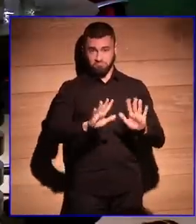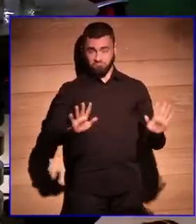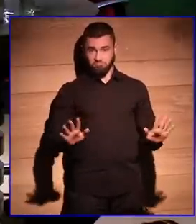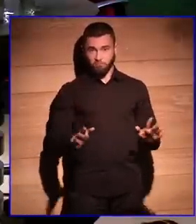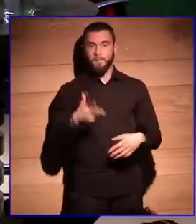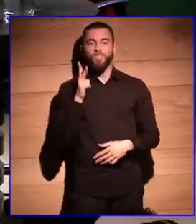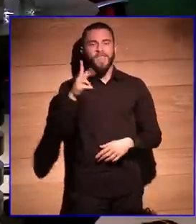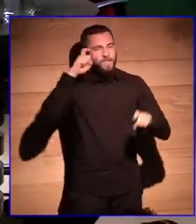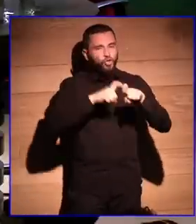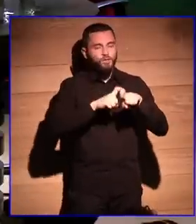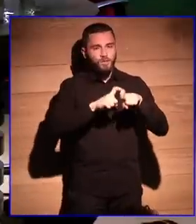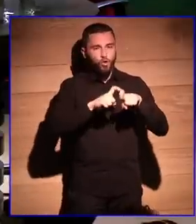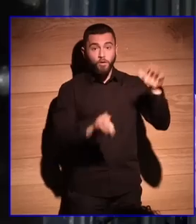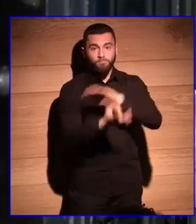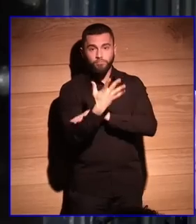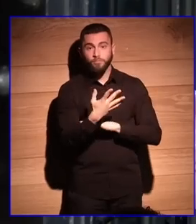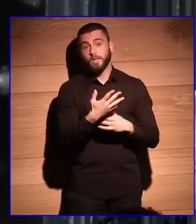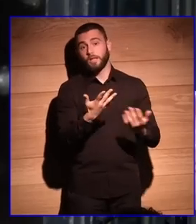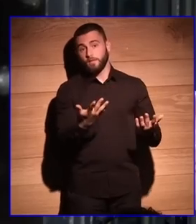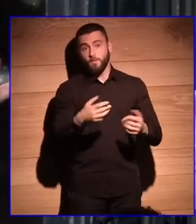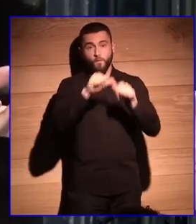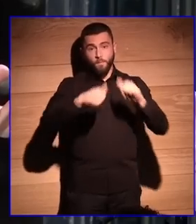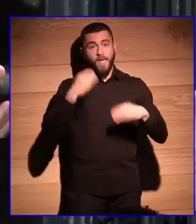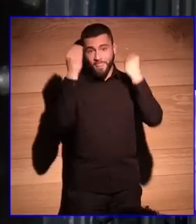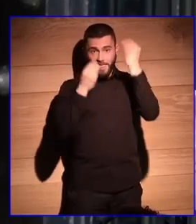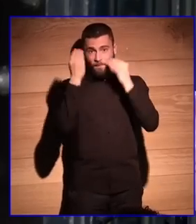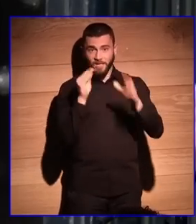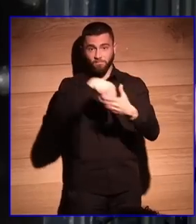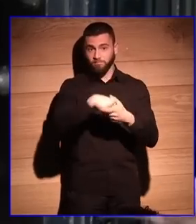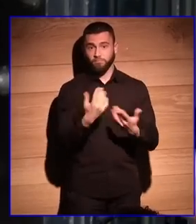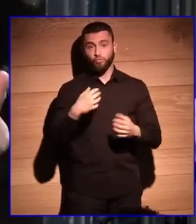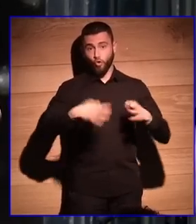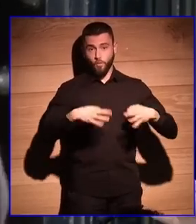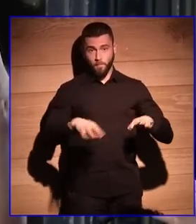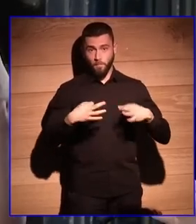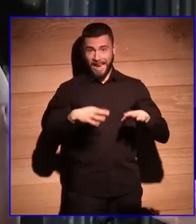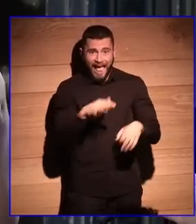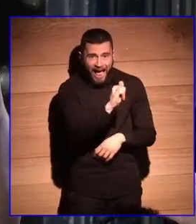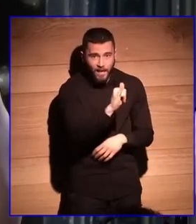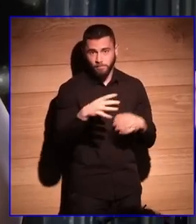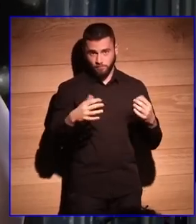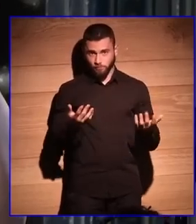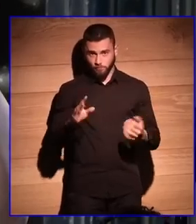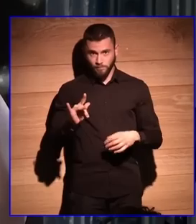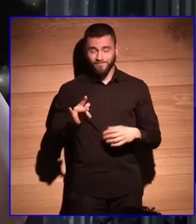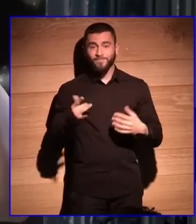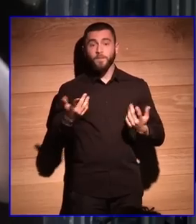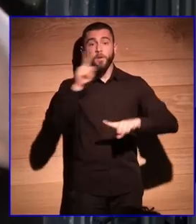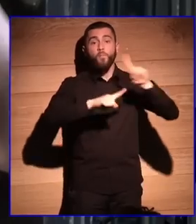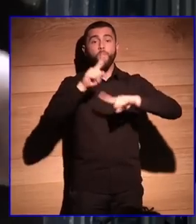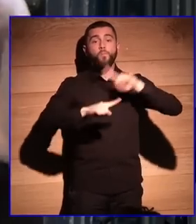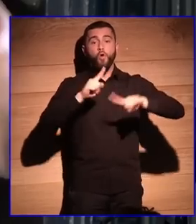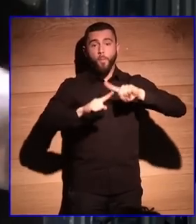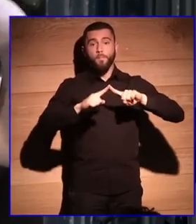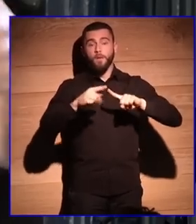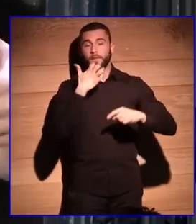derecho psicológico aparezca dentro de tu manera de pensar, cosa que es normal, sobre todo en mi caso. Es que está ahí. Pero el problema es cuando